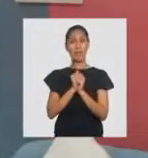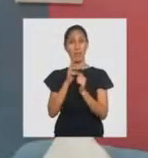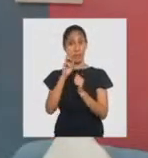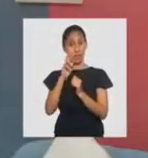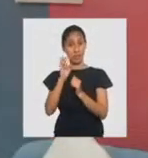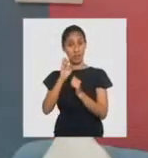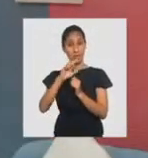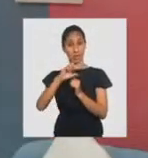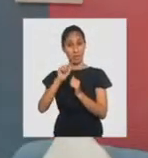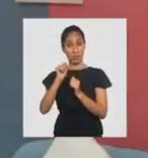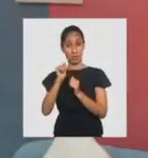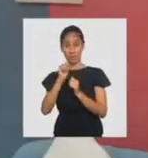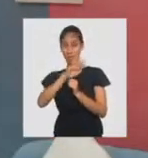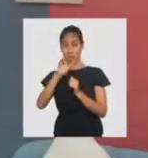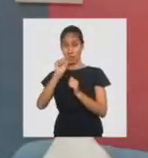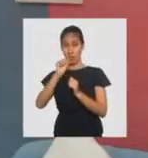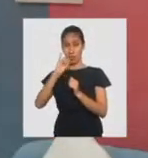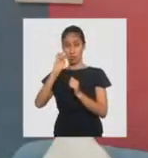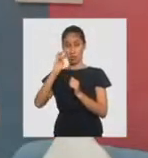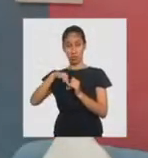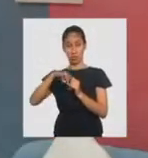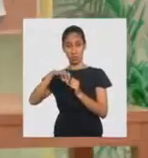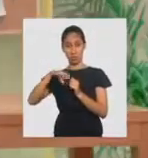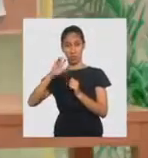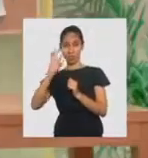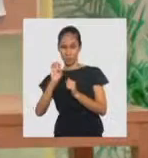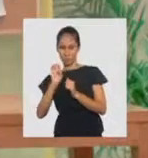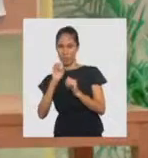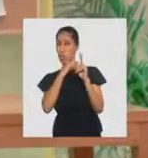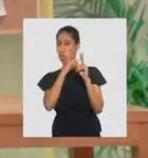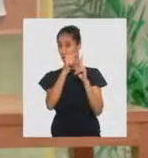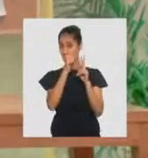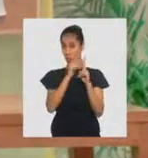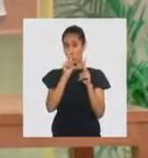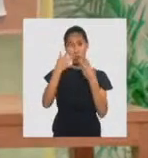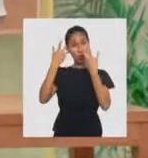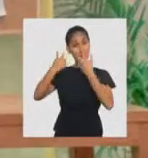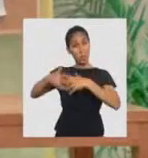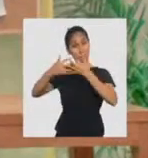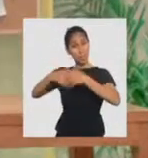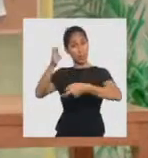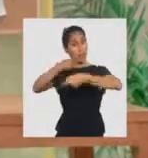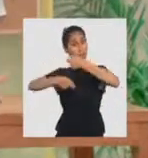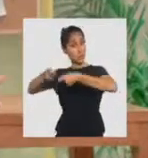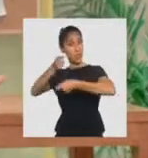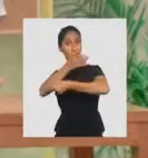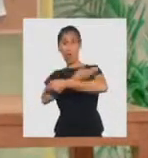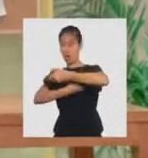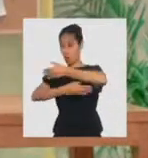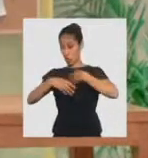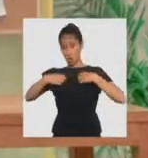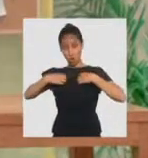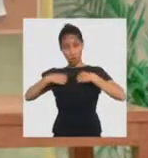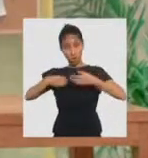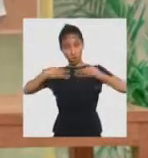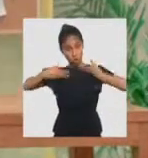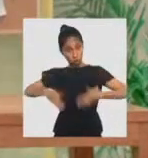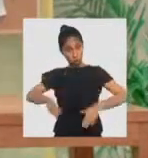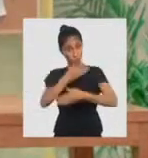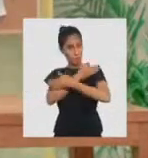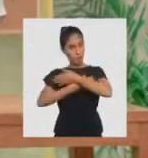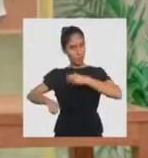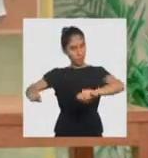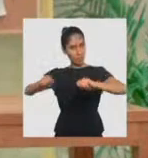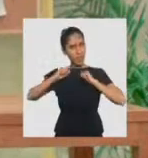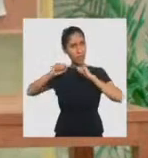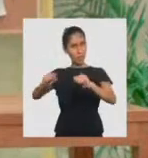así decidir cómo manejarán la economía de su emprendimiento. Ellos tienen una empresa que diseña y confecciona ropa deportiva. Sus diseños son muy